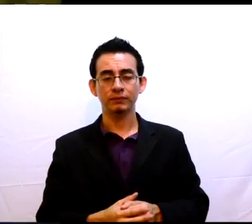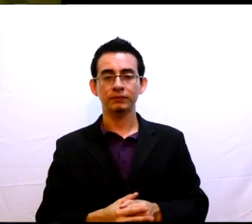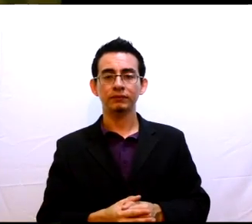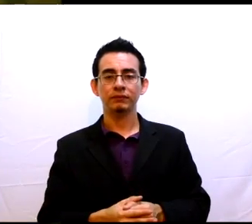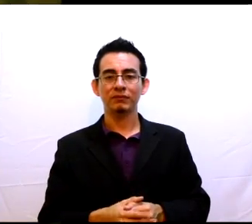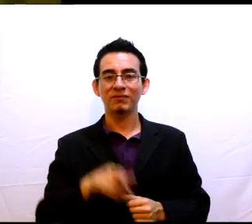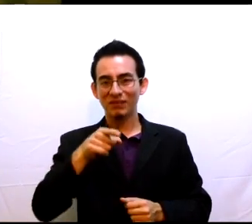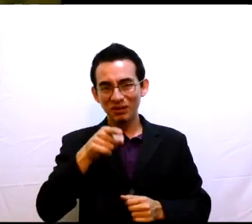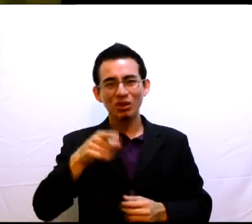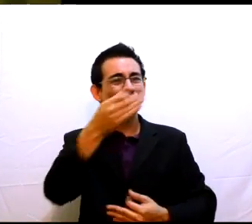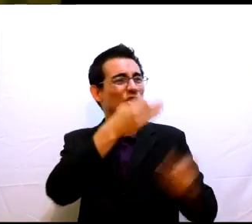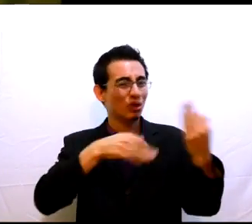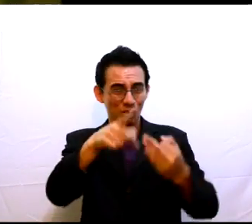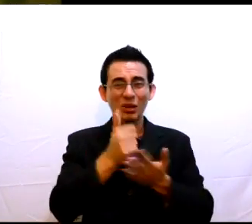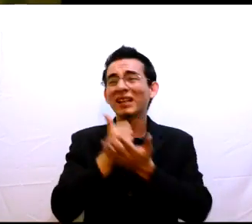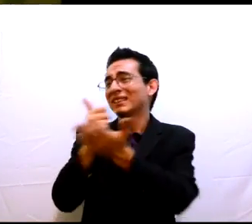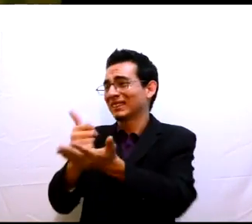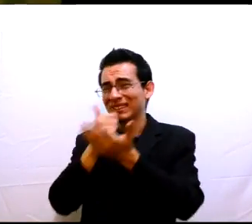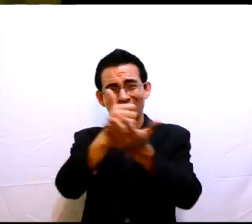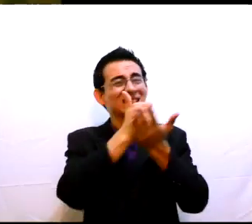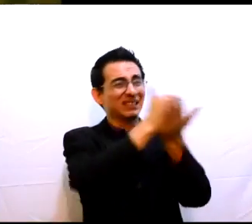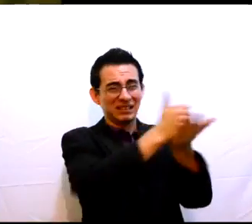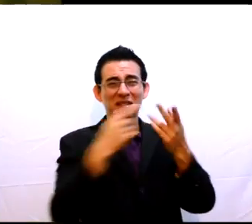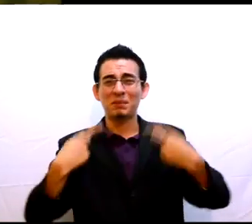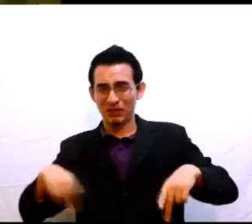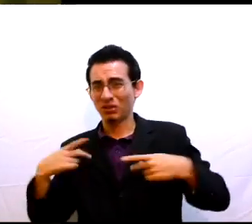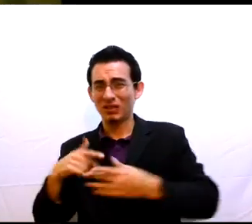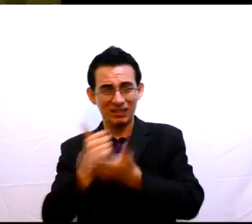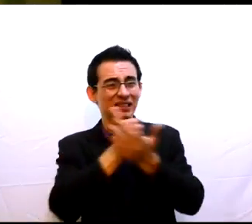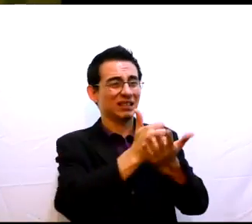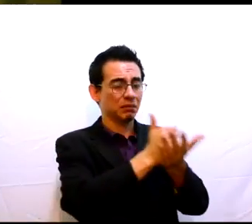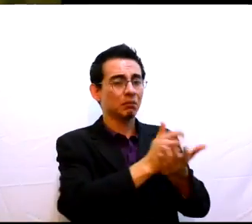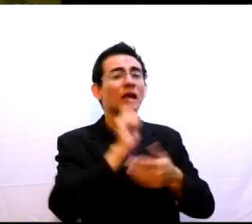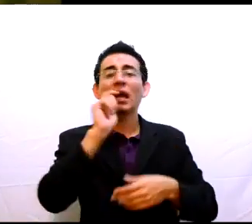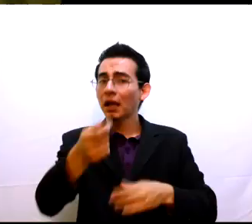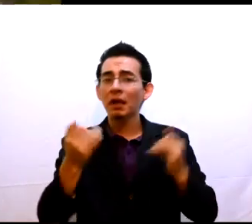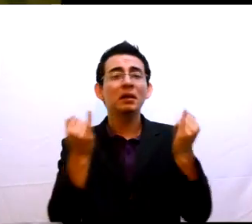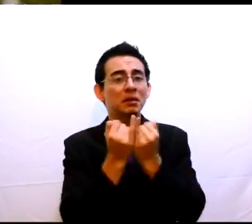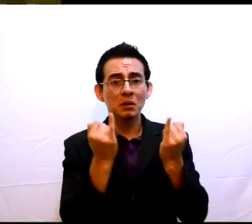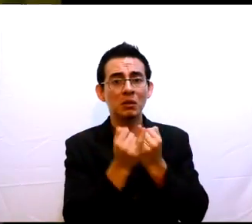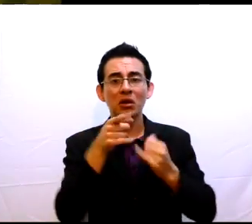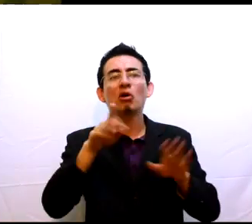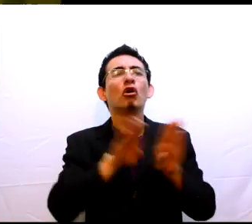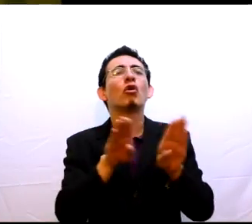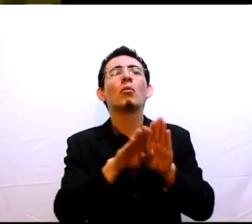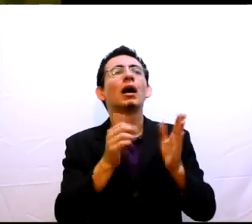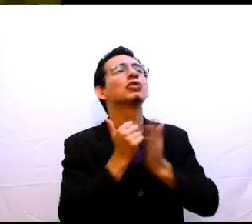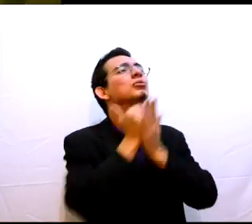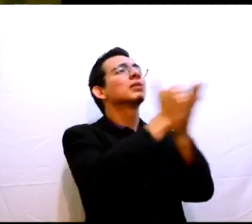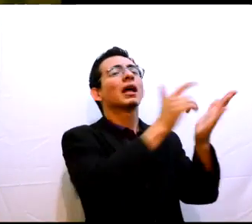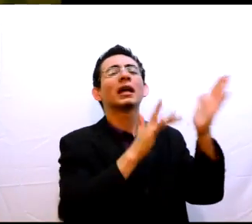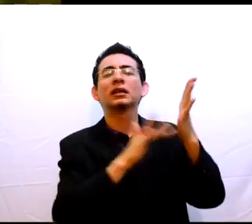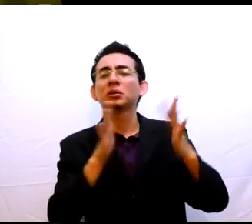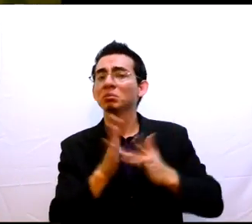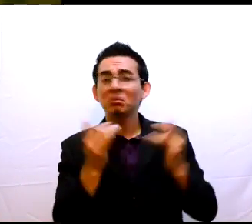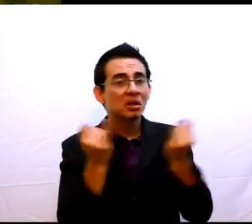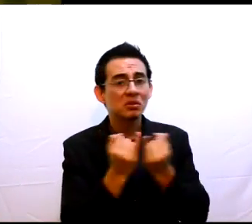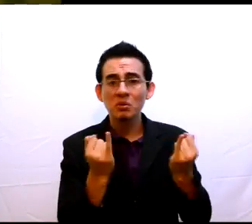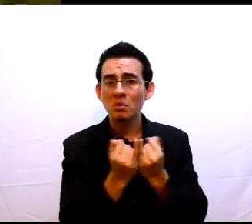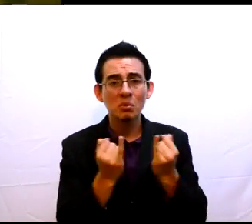todo el bien que tú le hagas a alguien es como si se lo hicieras a cristo mismo todo lo que tú hagas